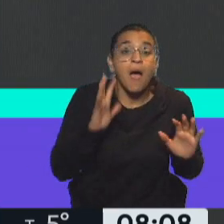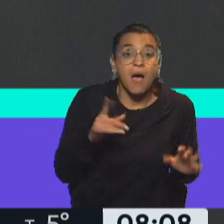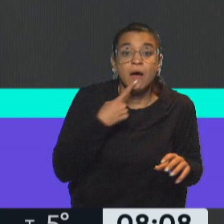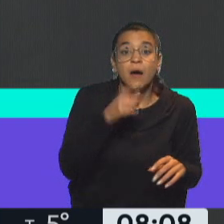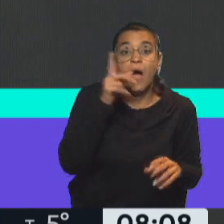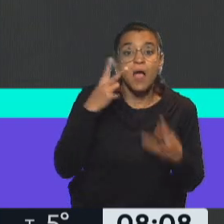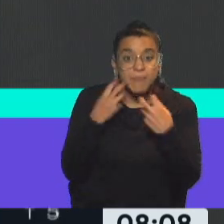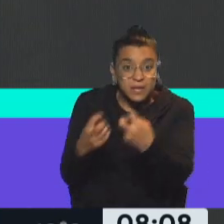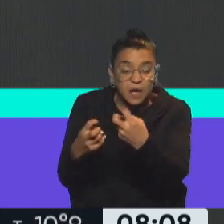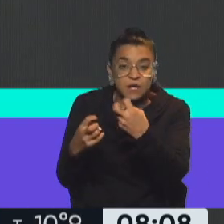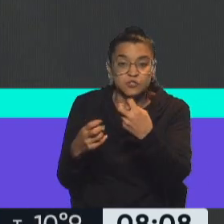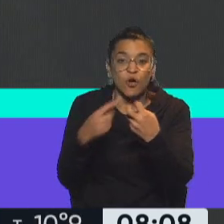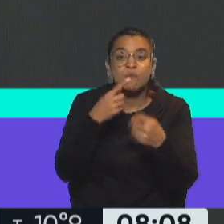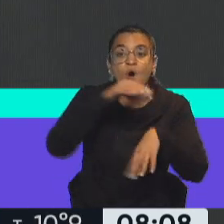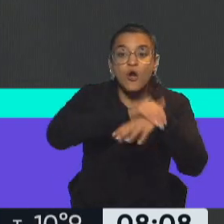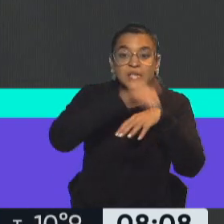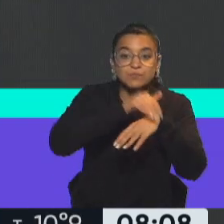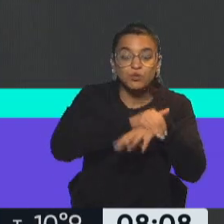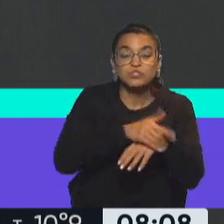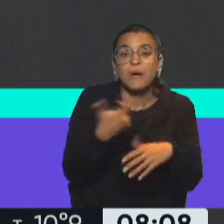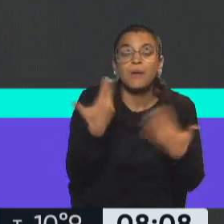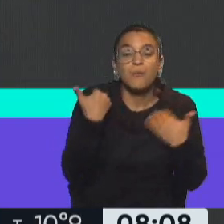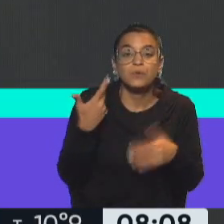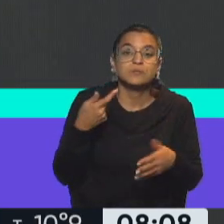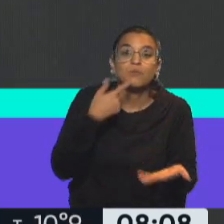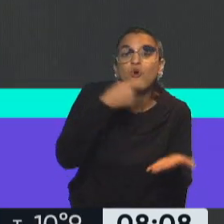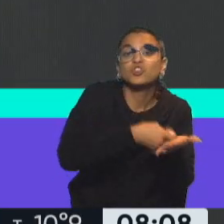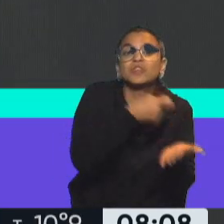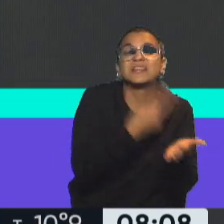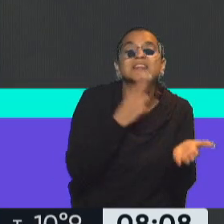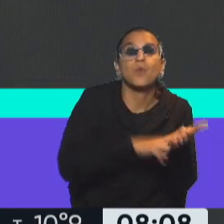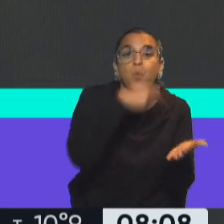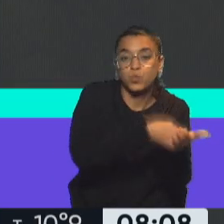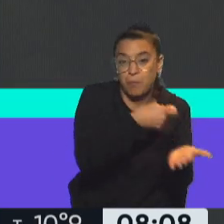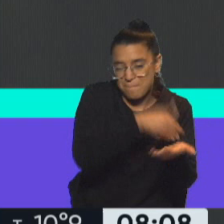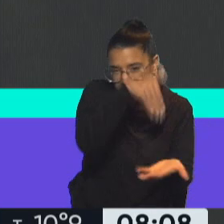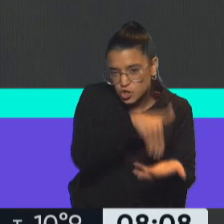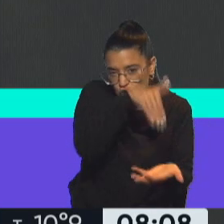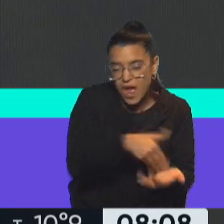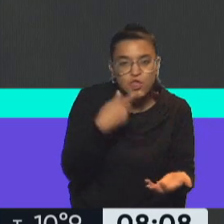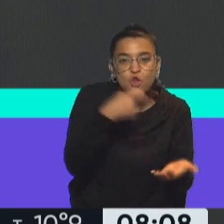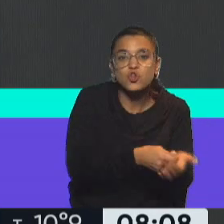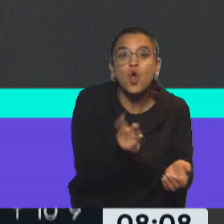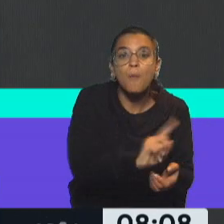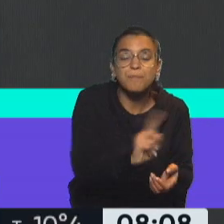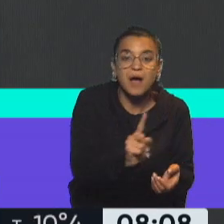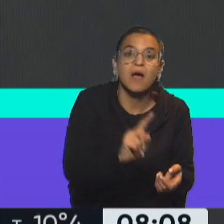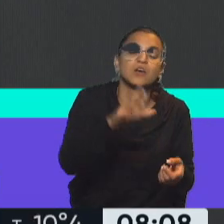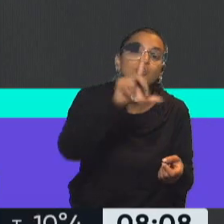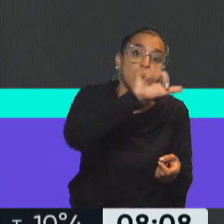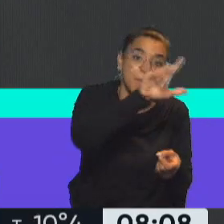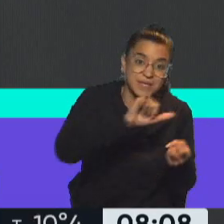que aparecían como responsables de una supuesta evasión tributaria millonaria Cristóbal López y Fabián de